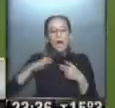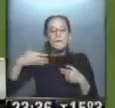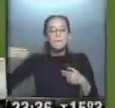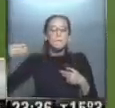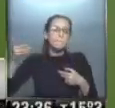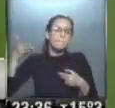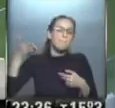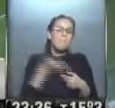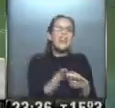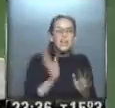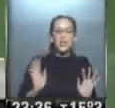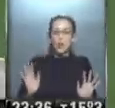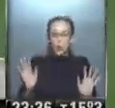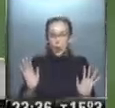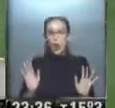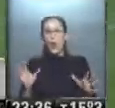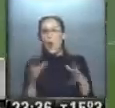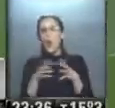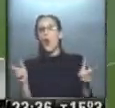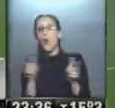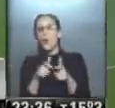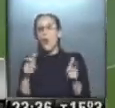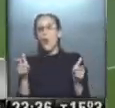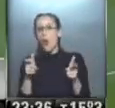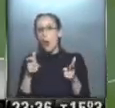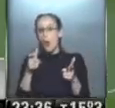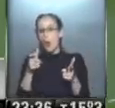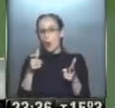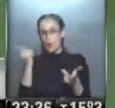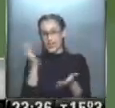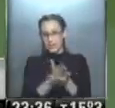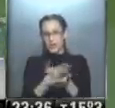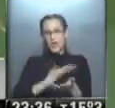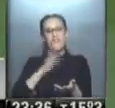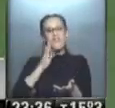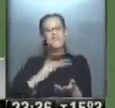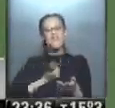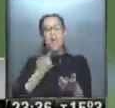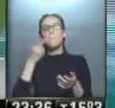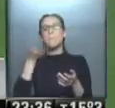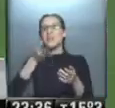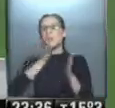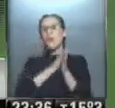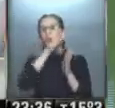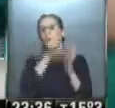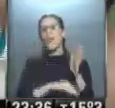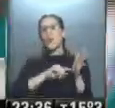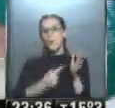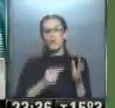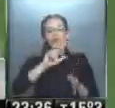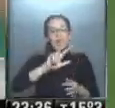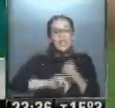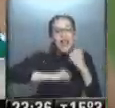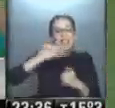pedido desde el Comité de Disciplina de la FIFA de descuento de puntos, entre 3 y 6 puntos